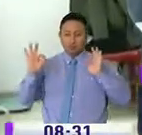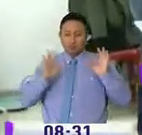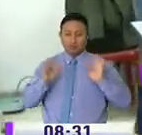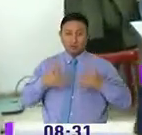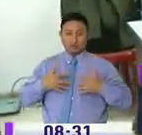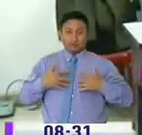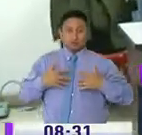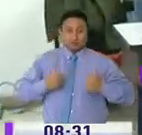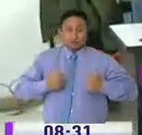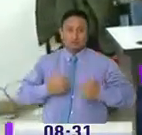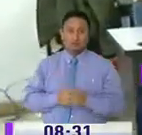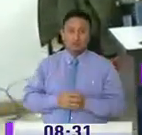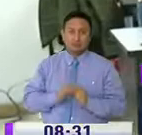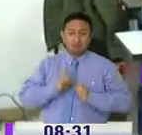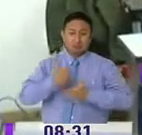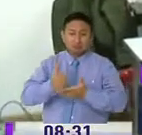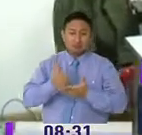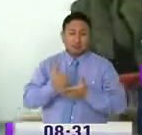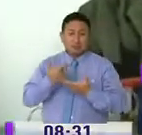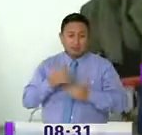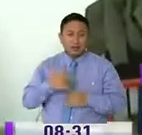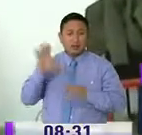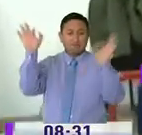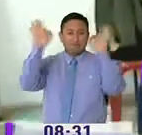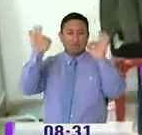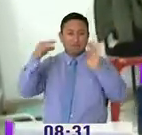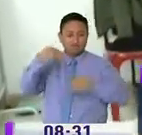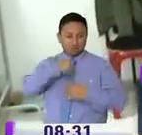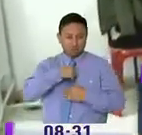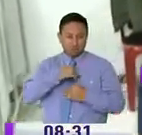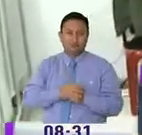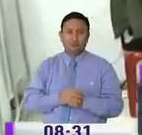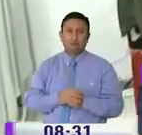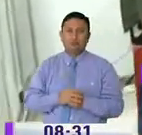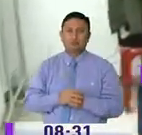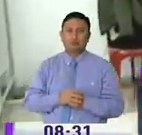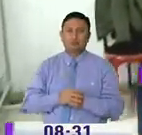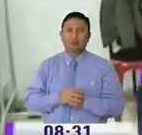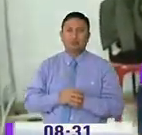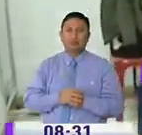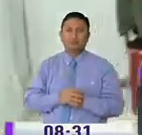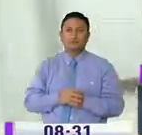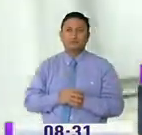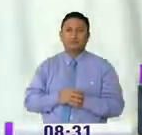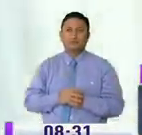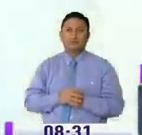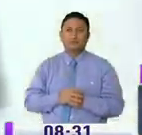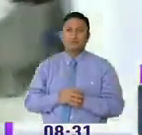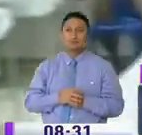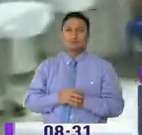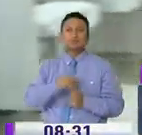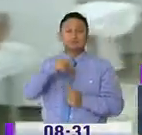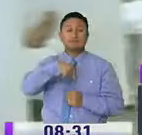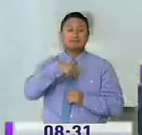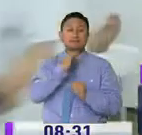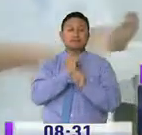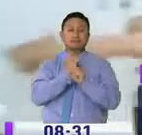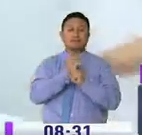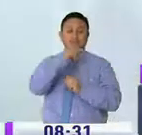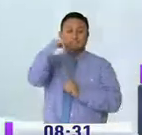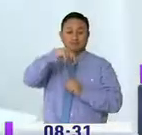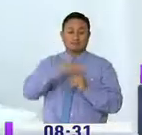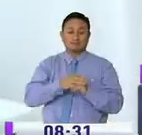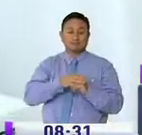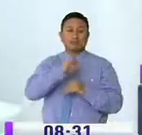sabemos, también estamos compuestos de esta parte, ¿no? Dentro de nuestra institución, contamos con